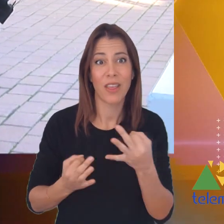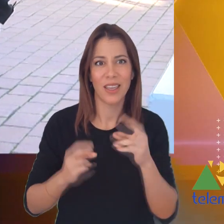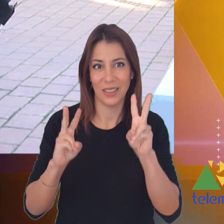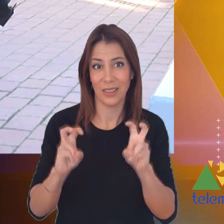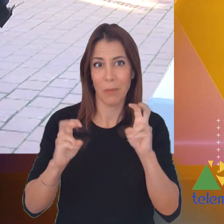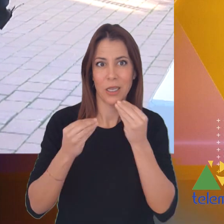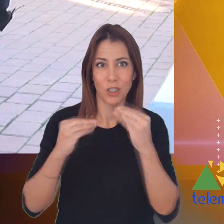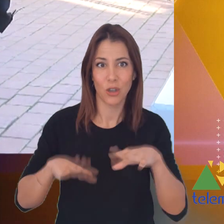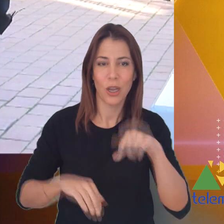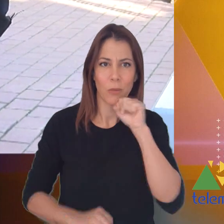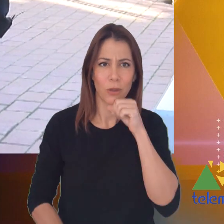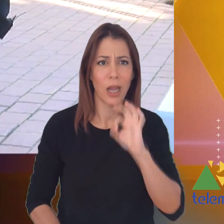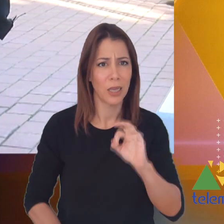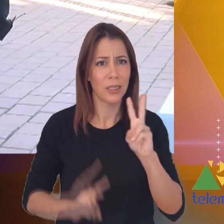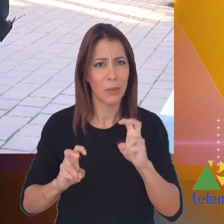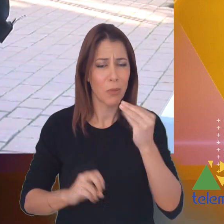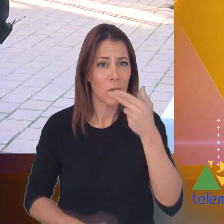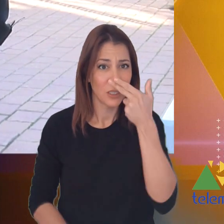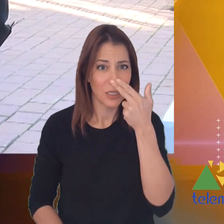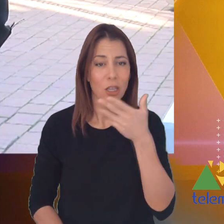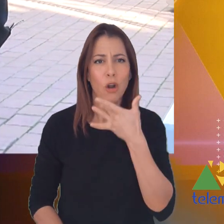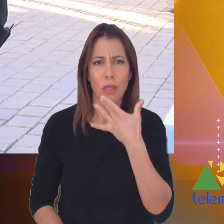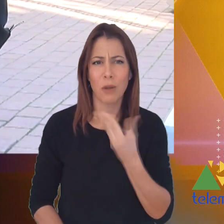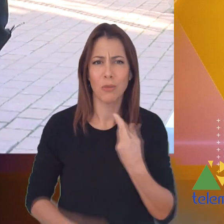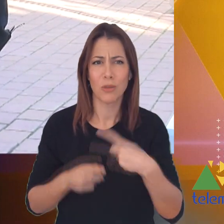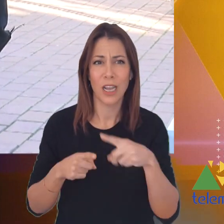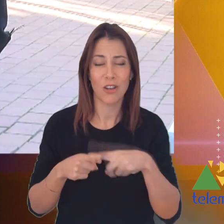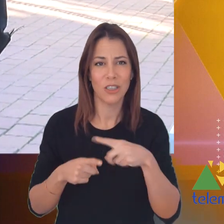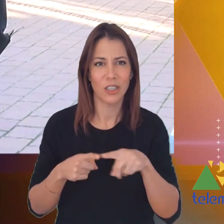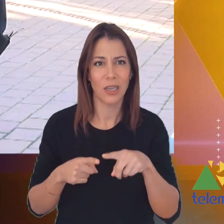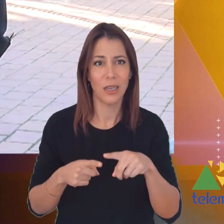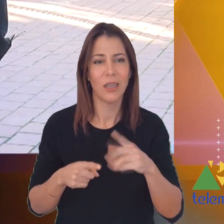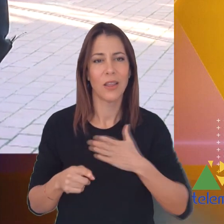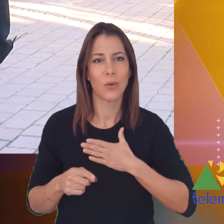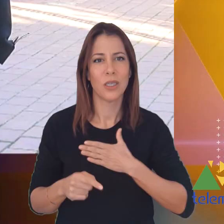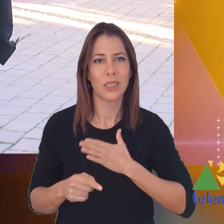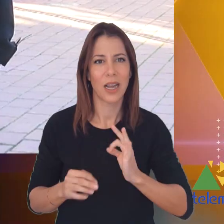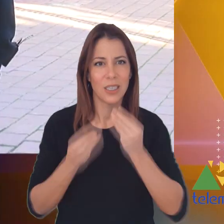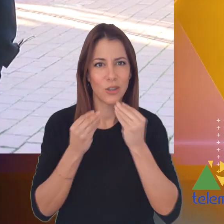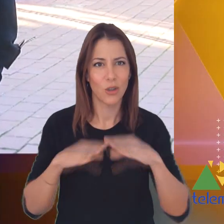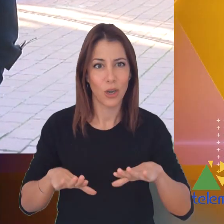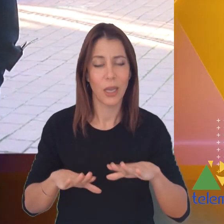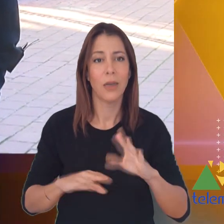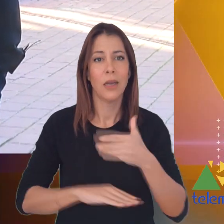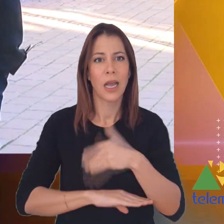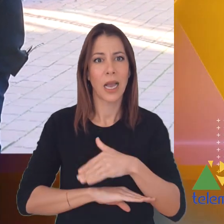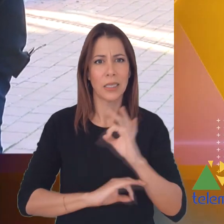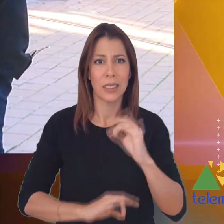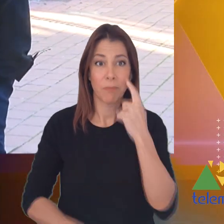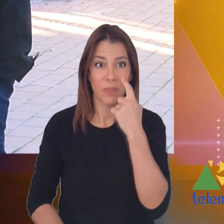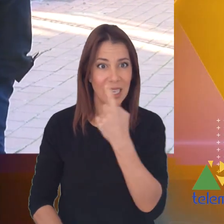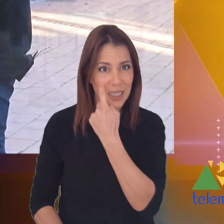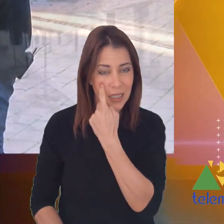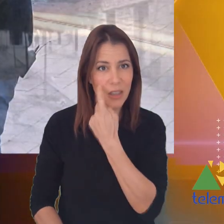Y es un tema pues muy interesante y que permite pues conocer muchas cosillas de nuestra historia, ¿no? Las calles son